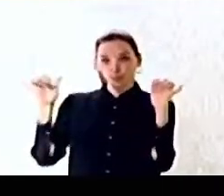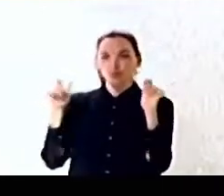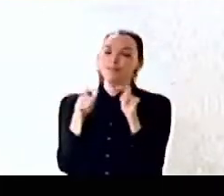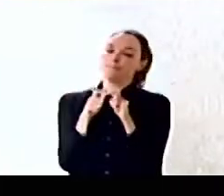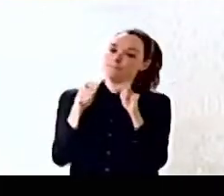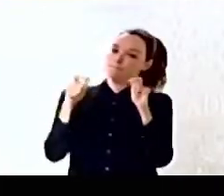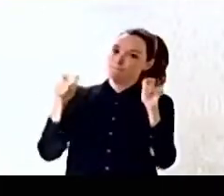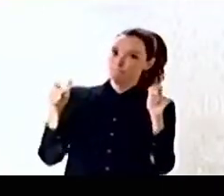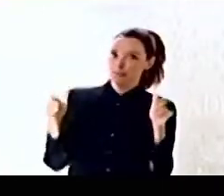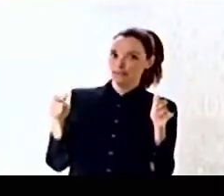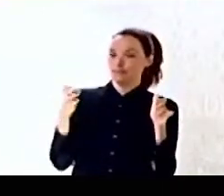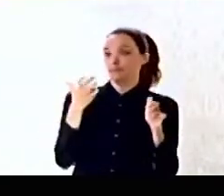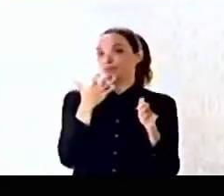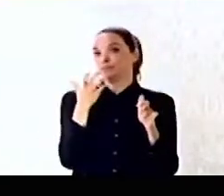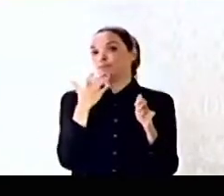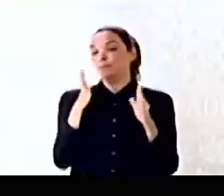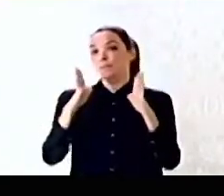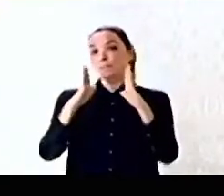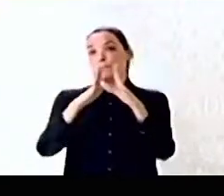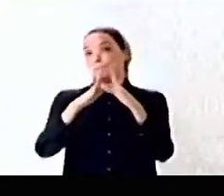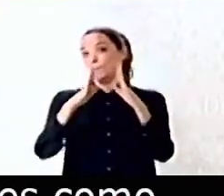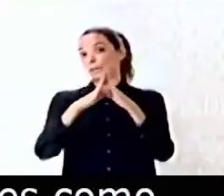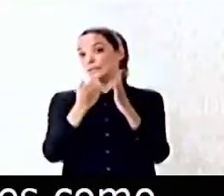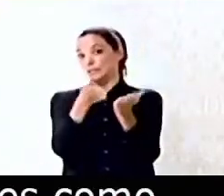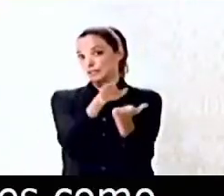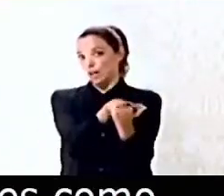en lugares como los velatorios,